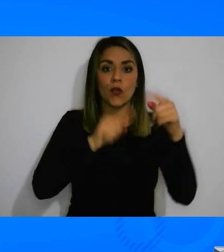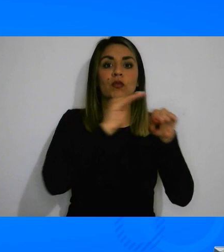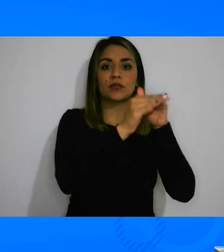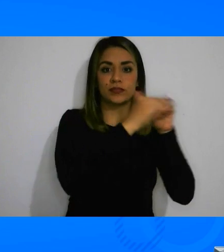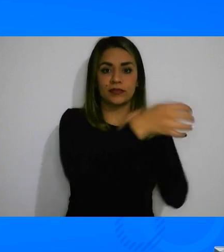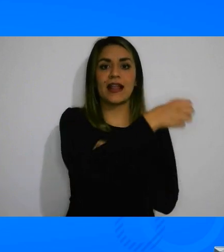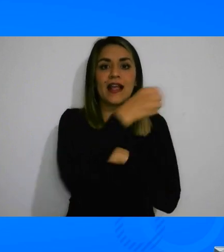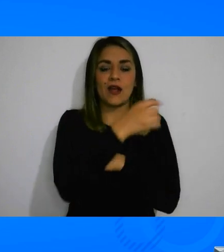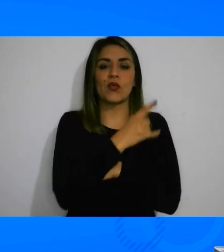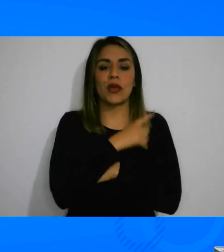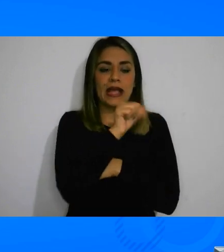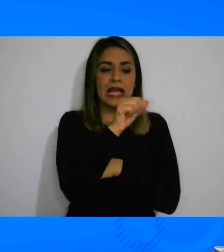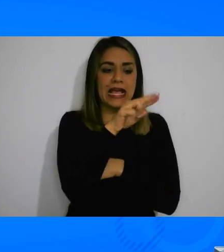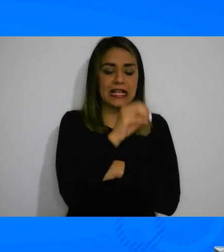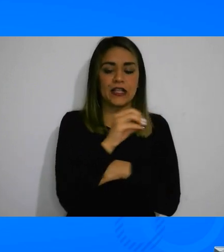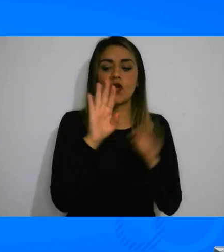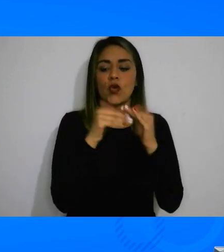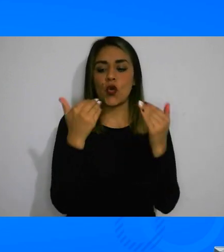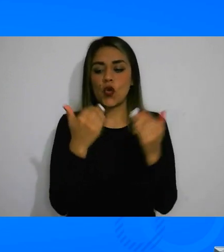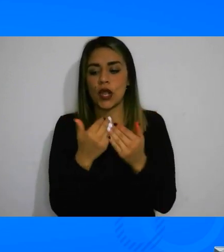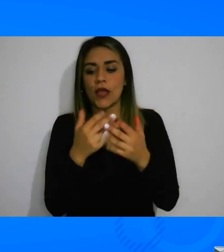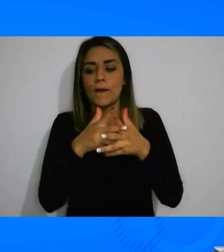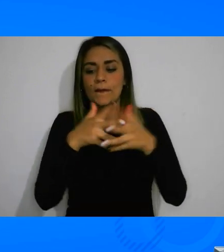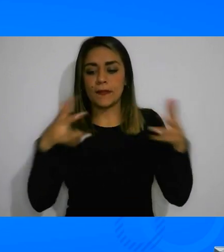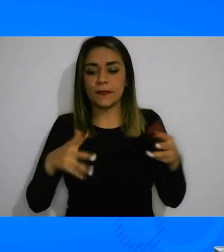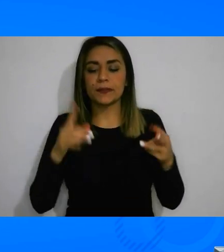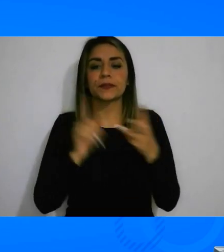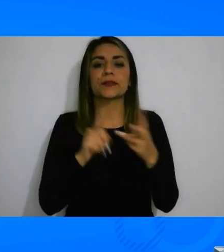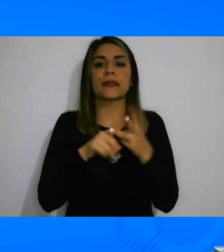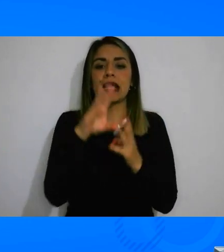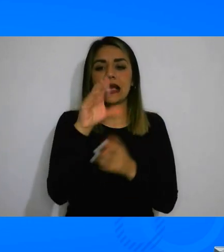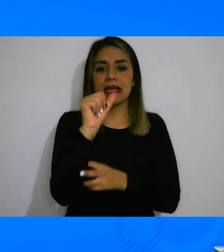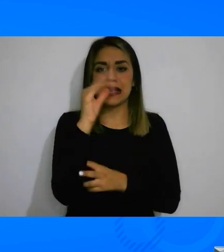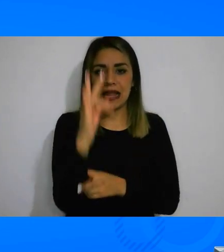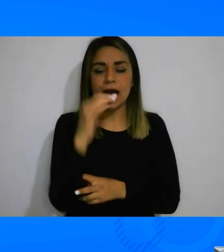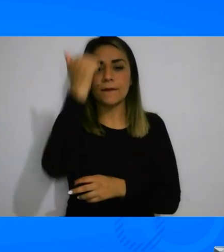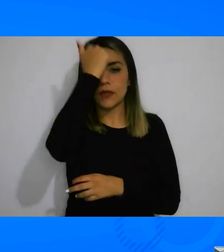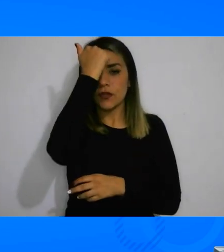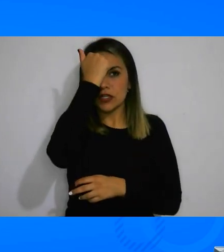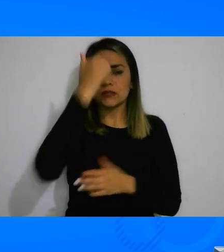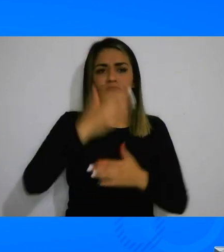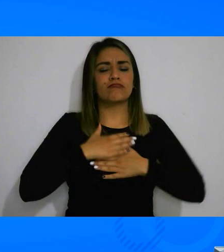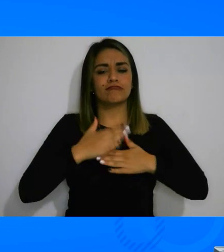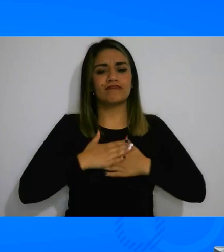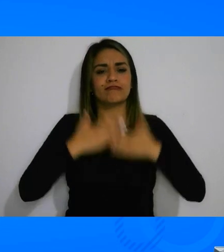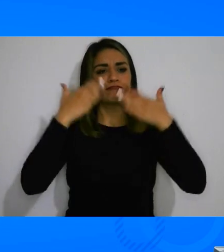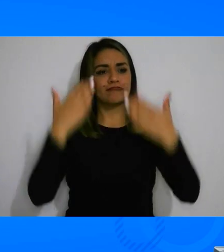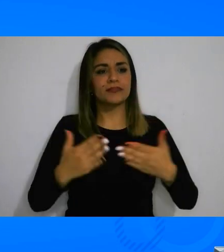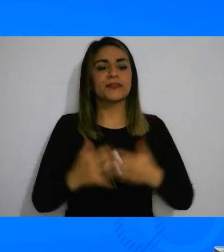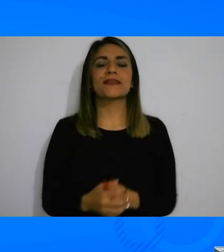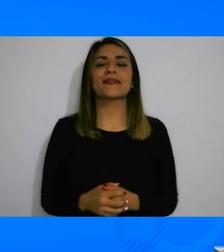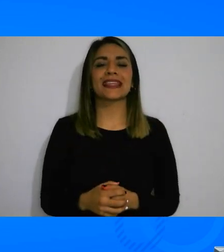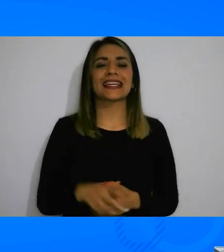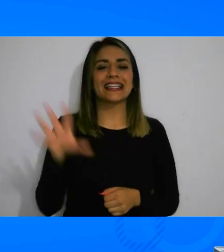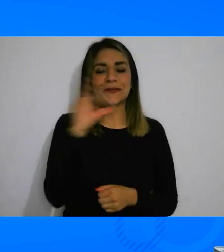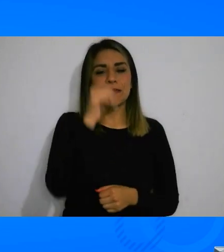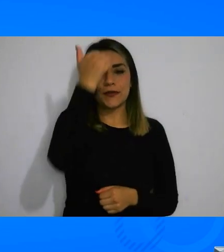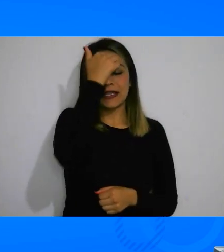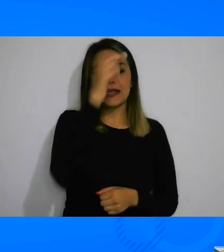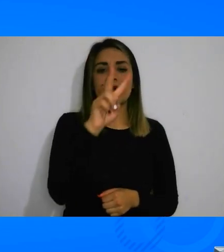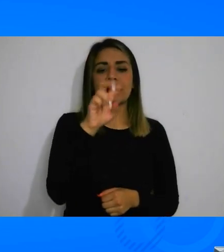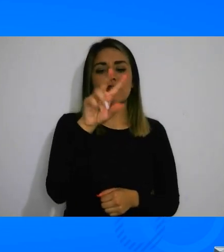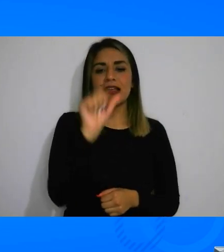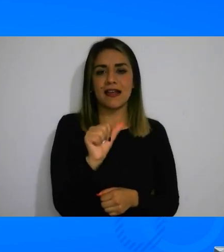área andina, Colegio Mayor, profesores de CAT. Les damos un gran saludo. La profesora Viviana Nariño que